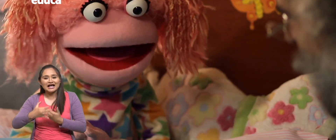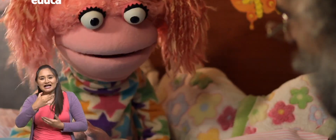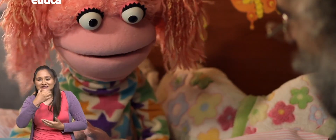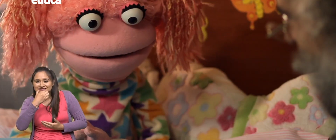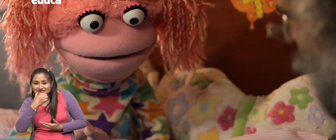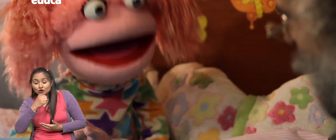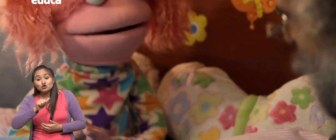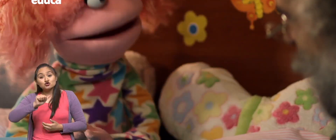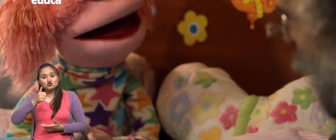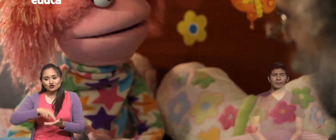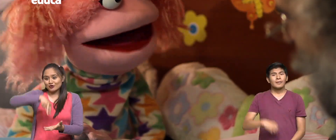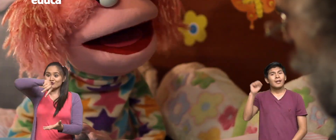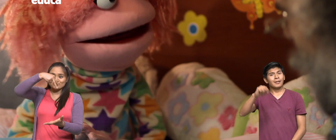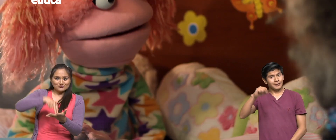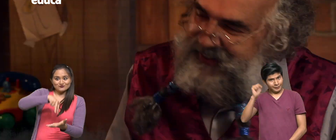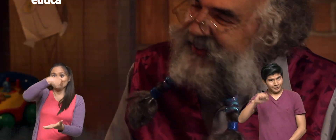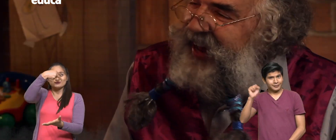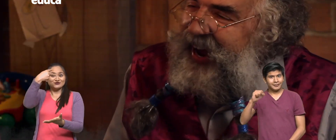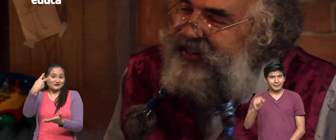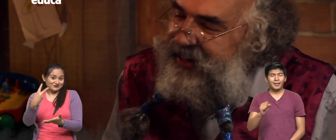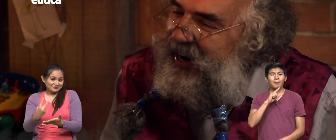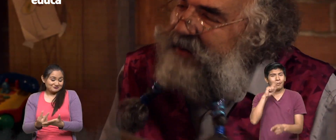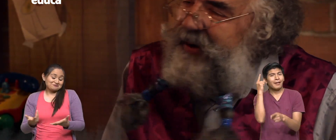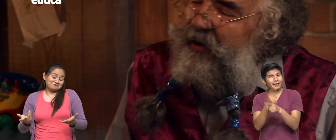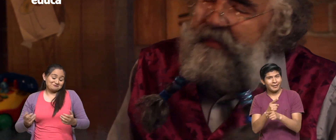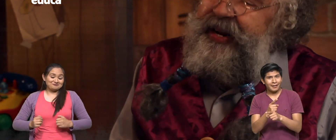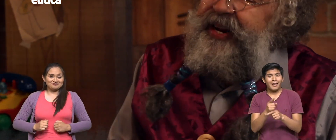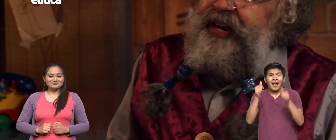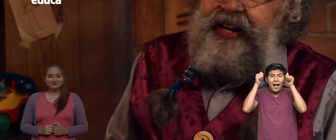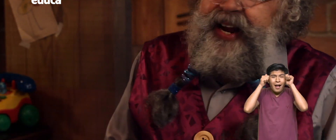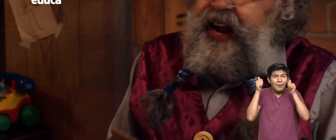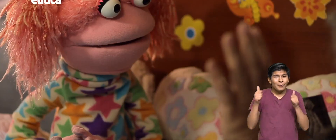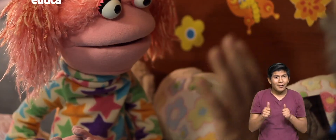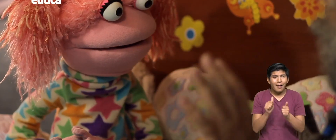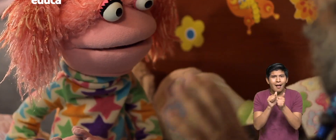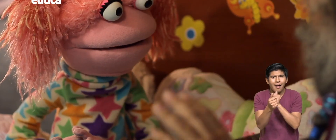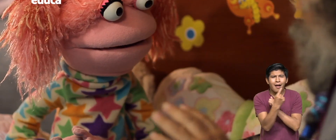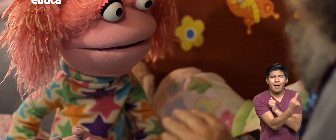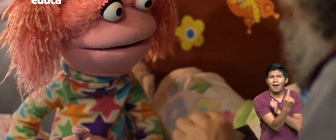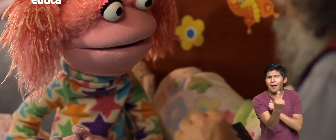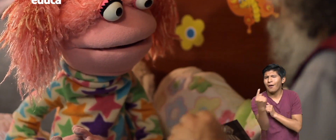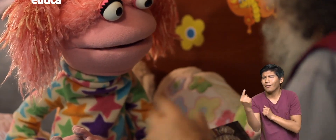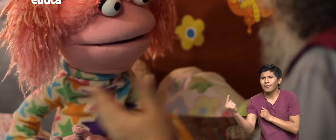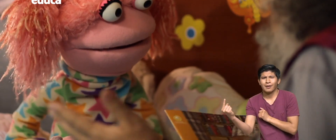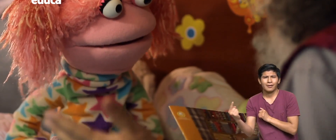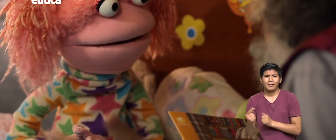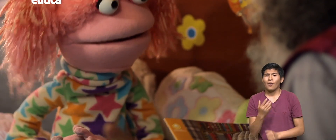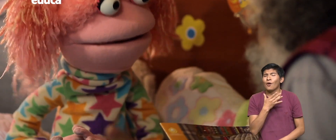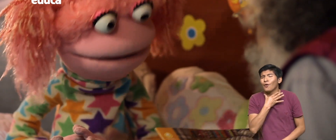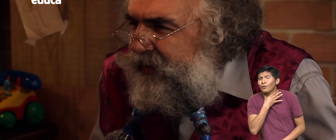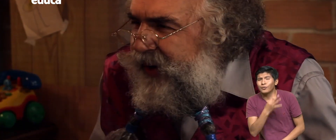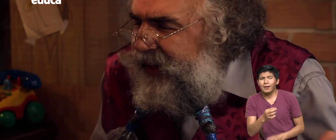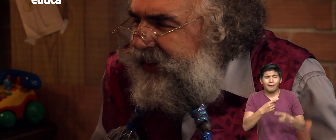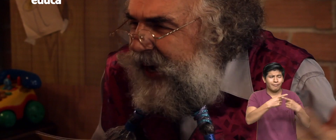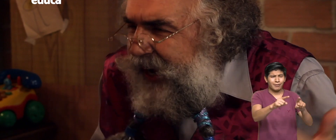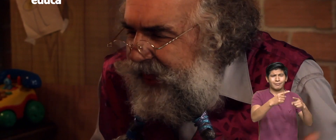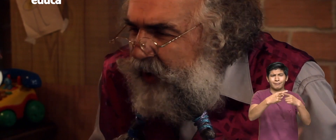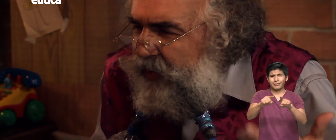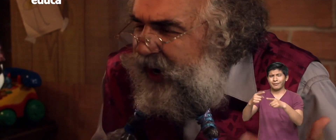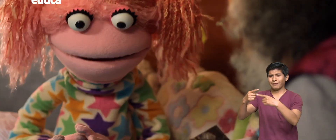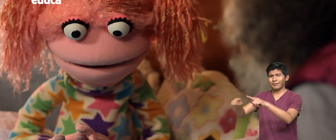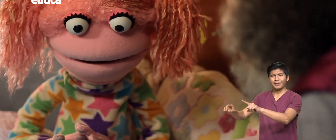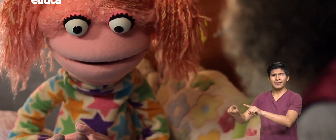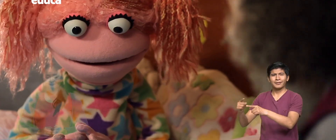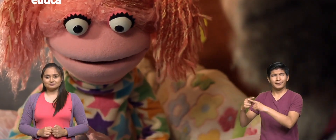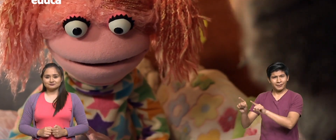galletas y otras hacen gimnasia. Así es, mi Romy. Cada abuelita tiene un gusto diferente. A cada